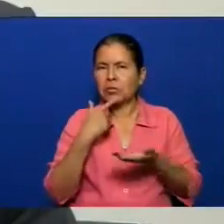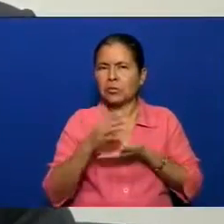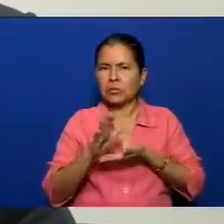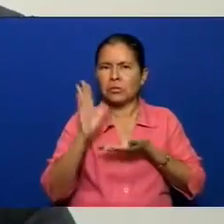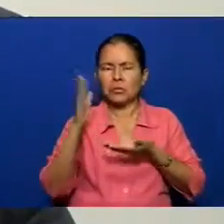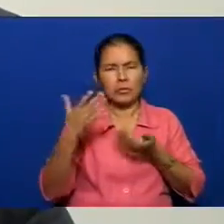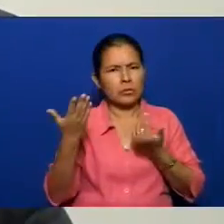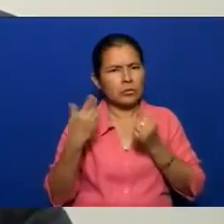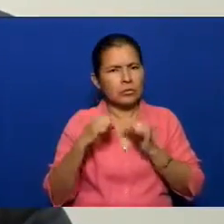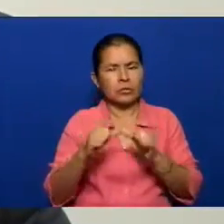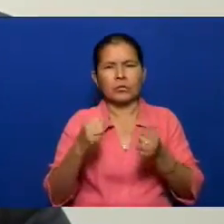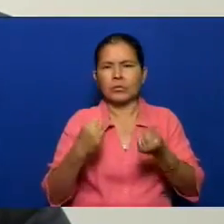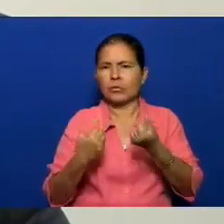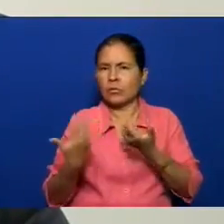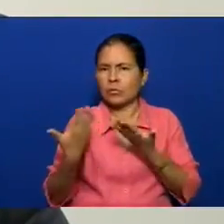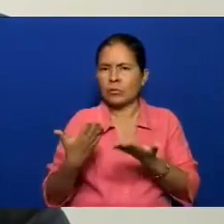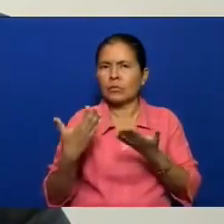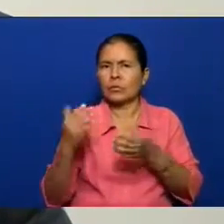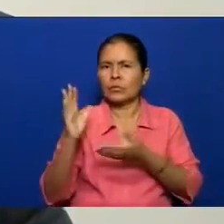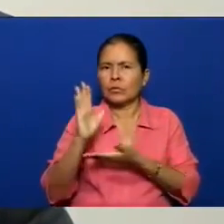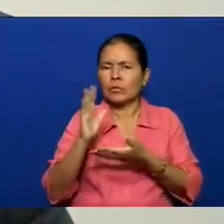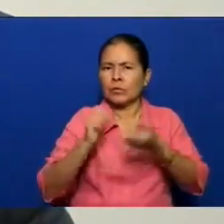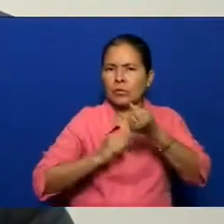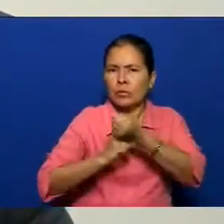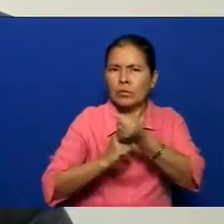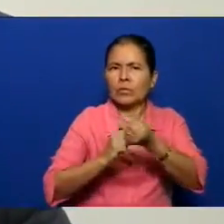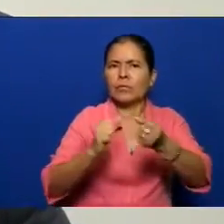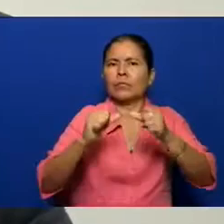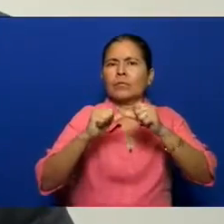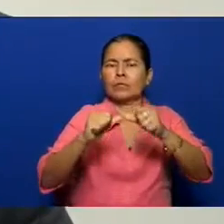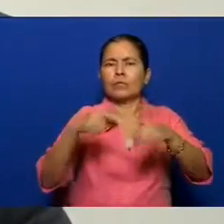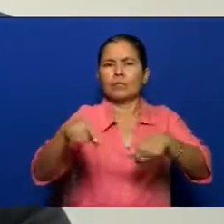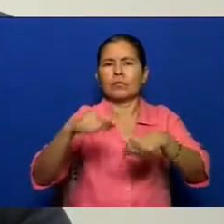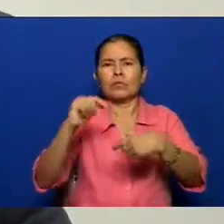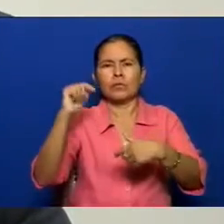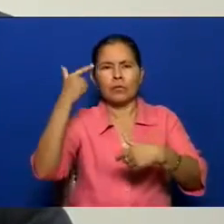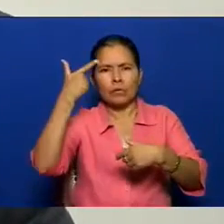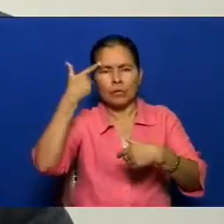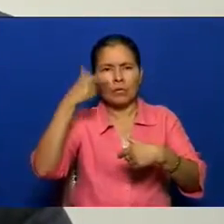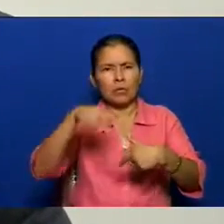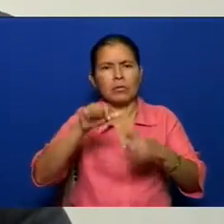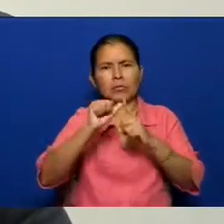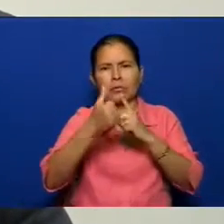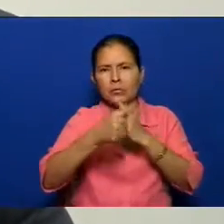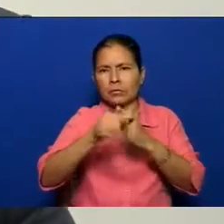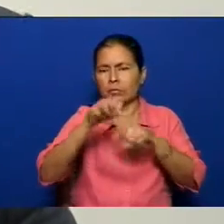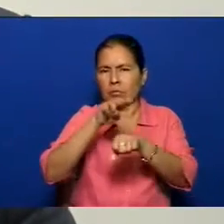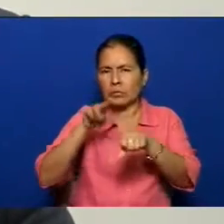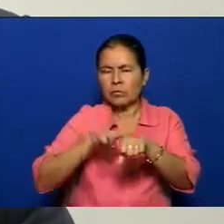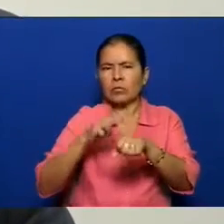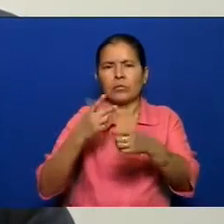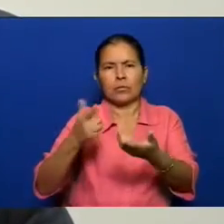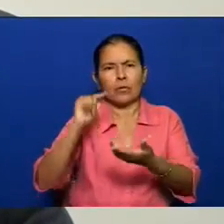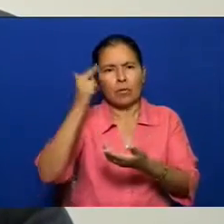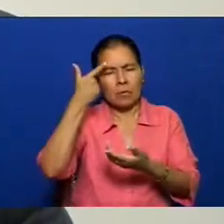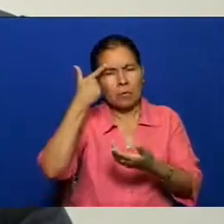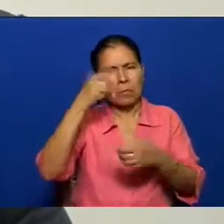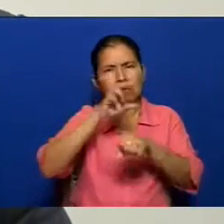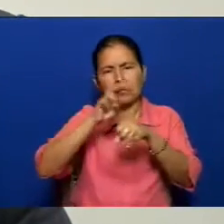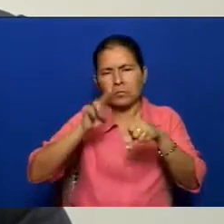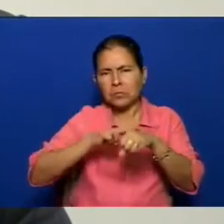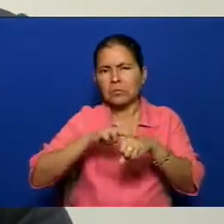compromiso, reiterar nuestro apoyo a las instancias del Estado, a la Asamblea Nacional, al Gobierno